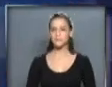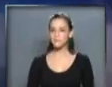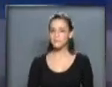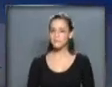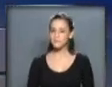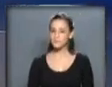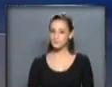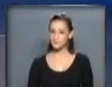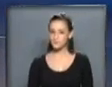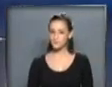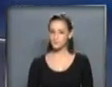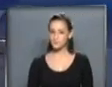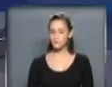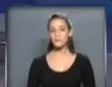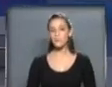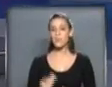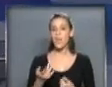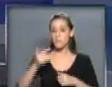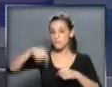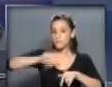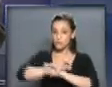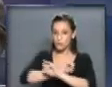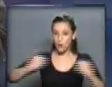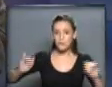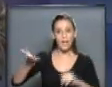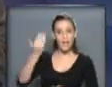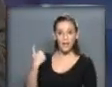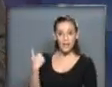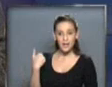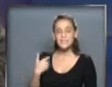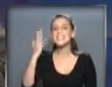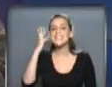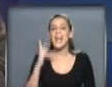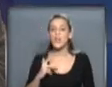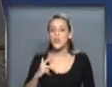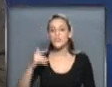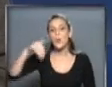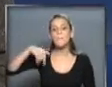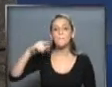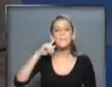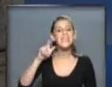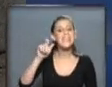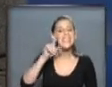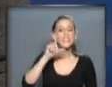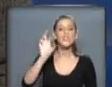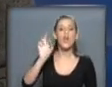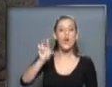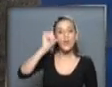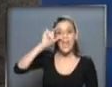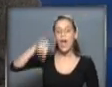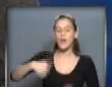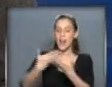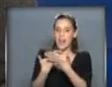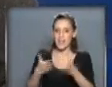Bien, como dábamos la noticia ayer, el arquero de San Lorenzo, Pablo Migliore, quedó en libertad luego